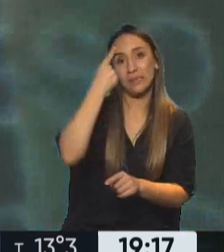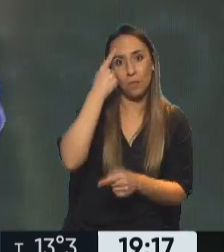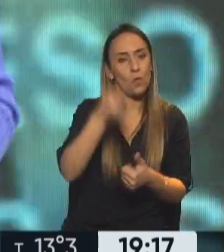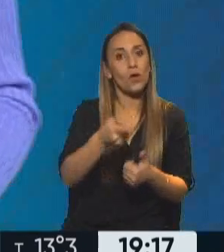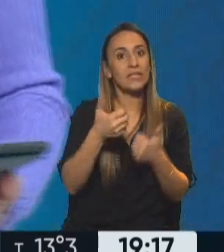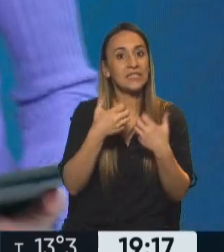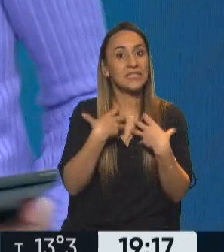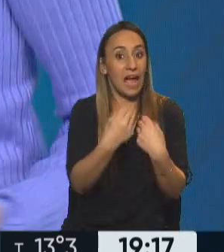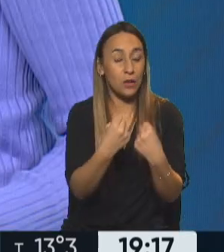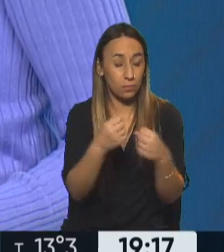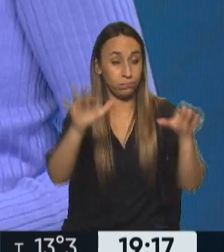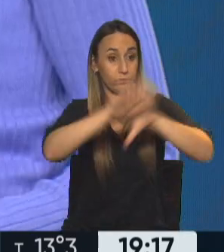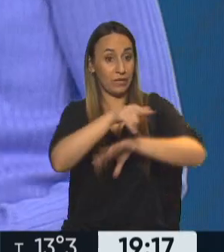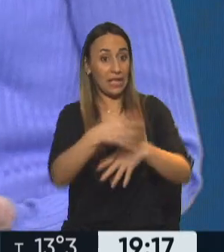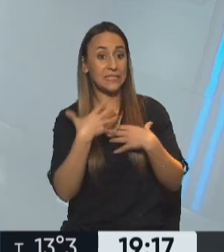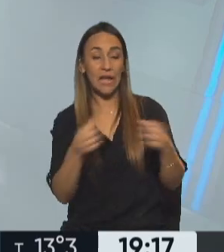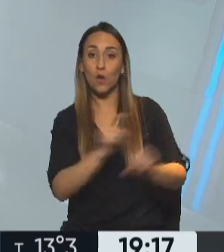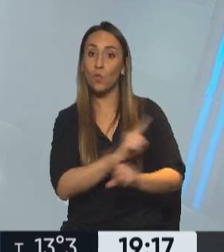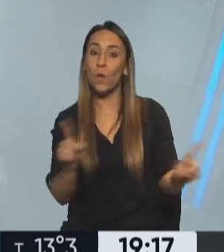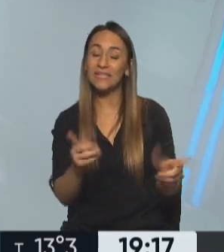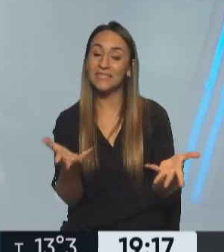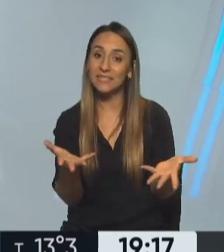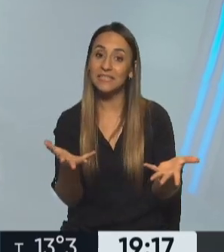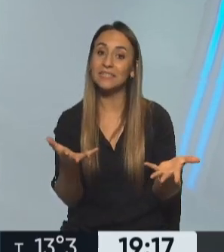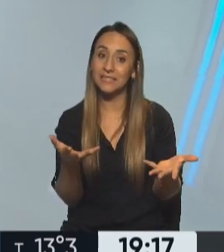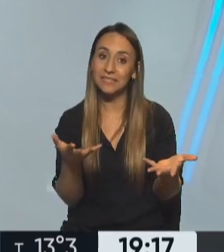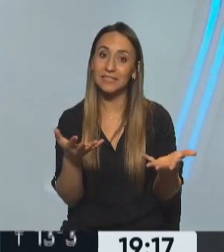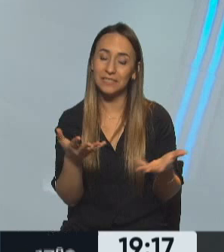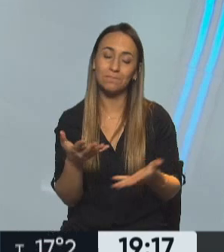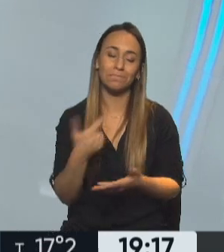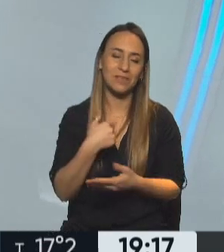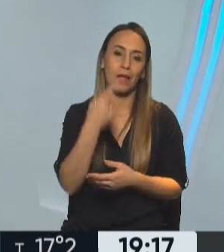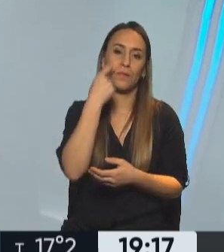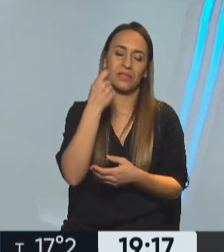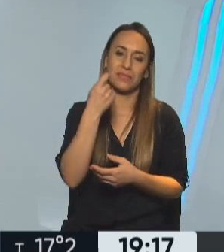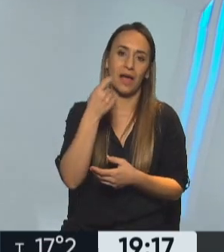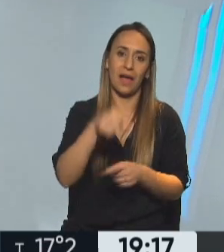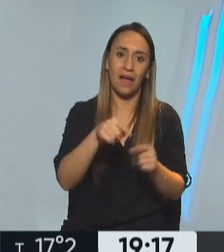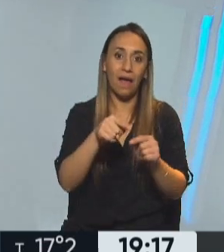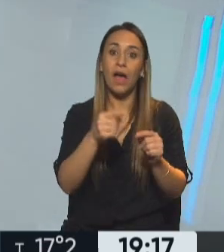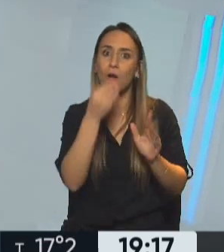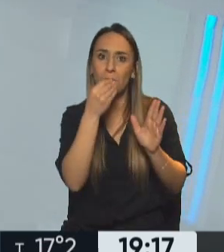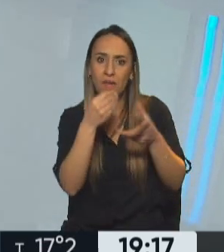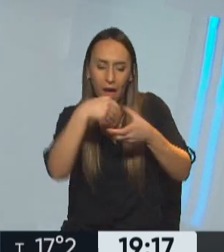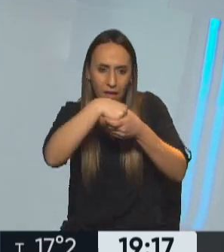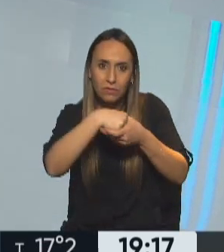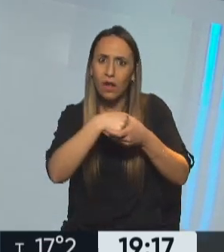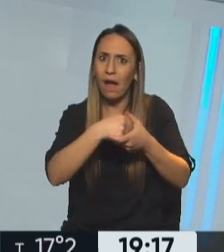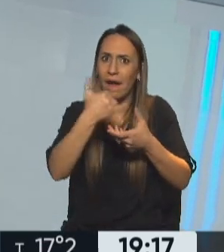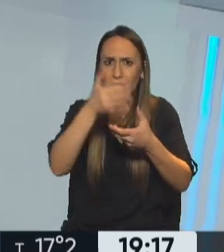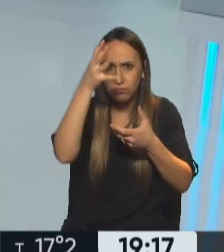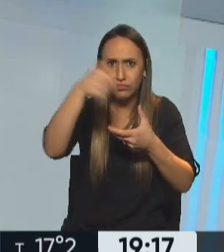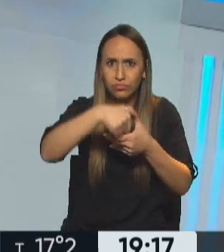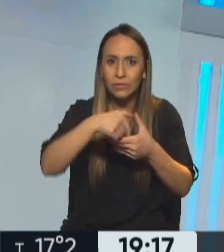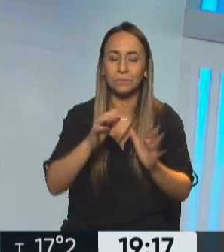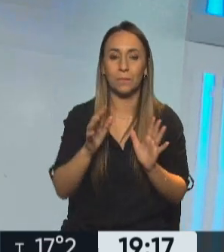De repente no. De repente vamos a encontrarnos con que tienen exceso en, ¿no es cierto? Ahora, ¿para qué se